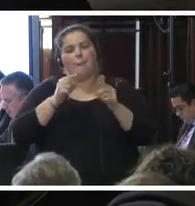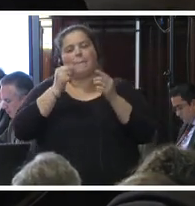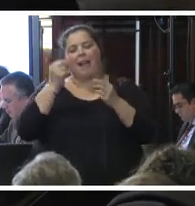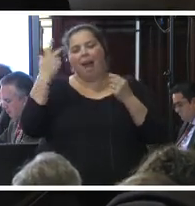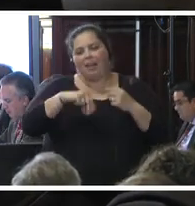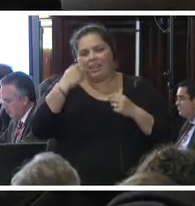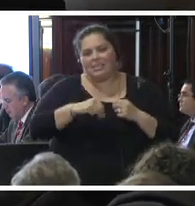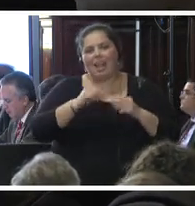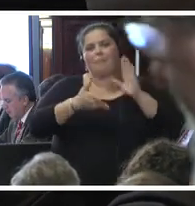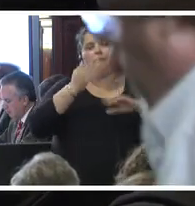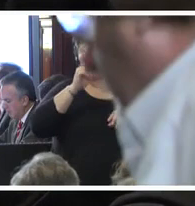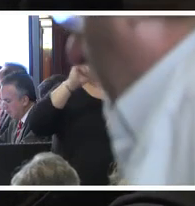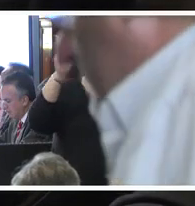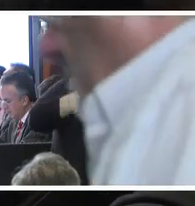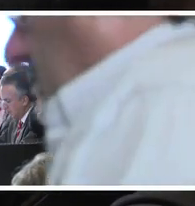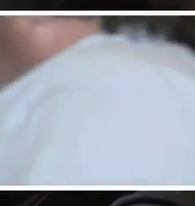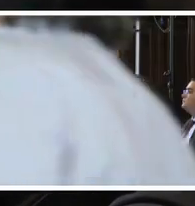rápida